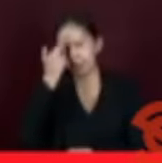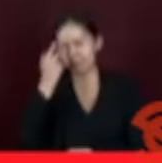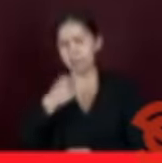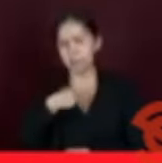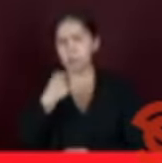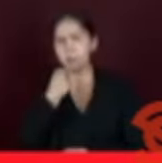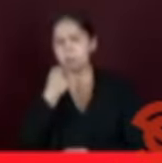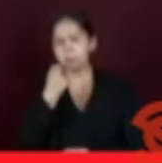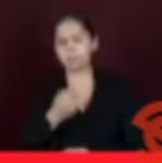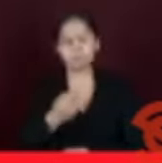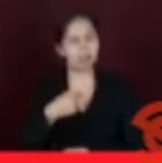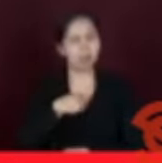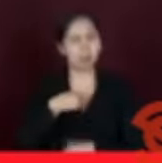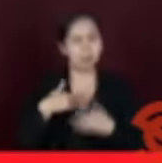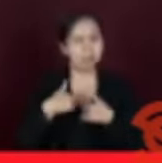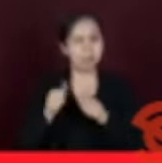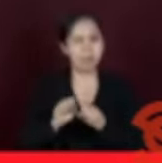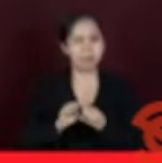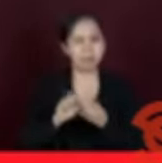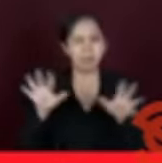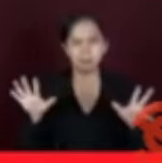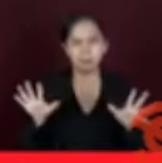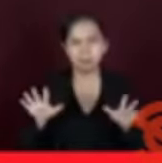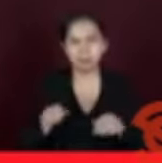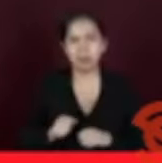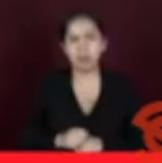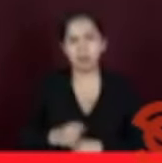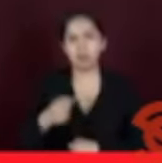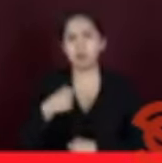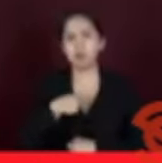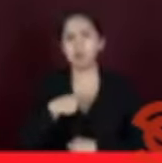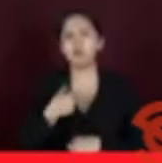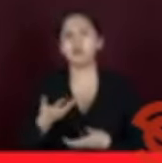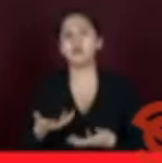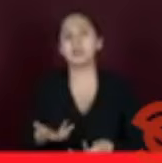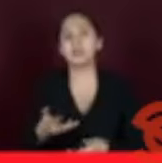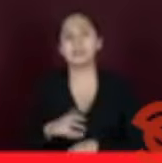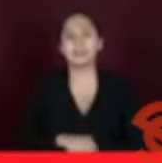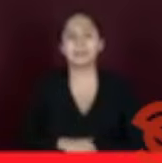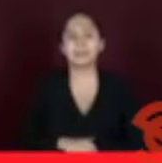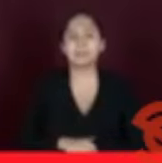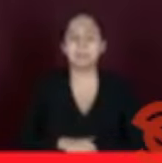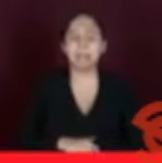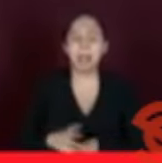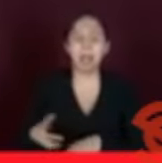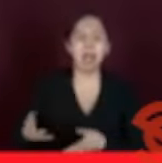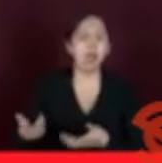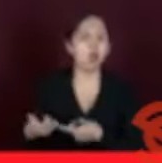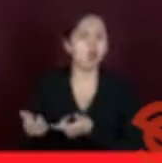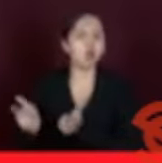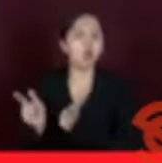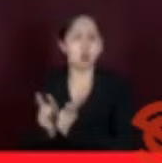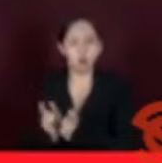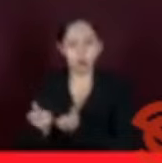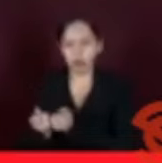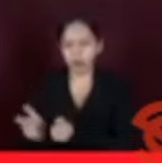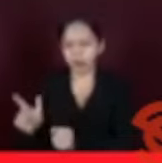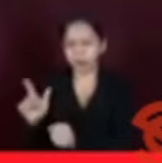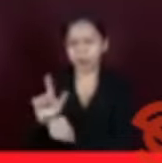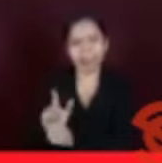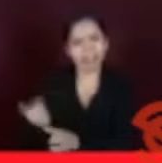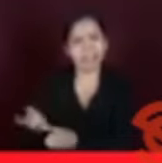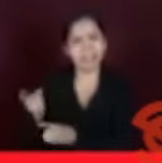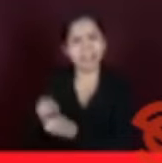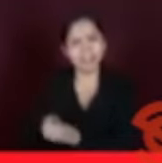tengo claro que soy parte de un movimiento social